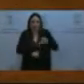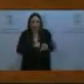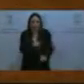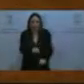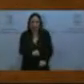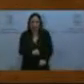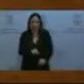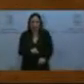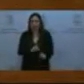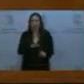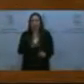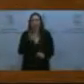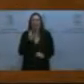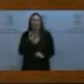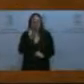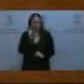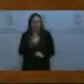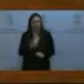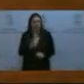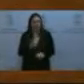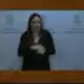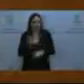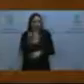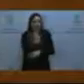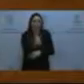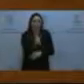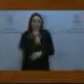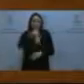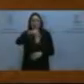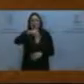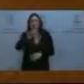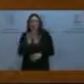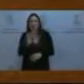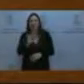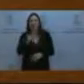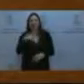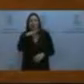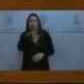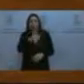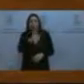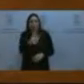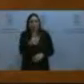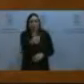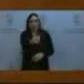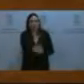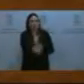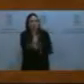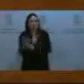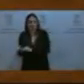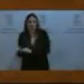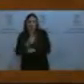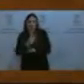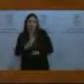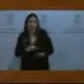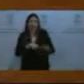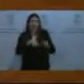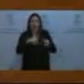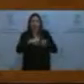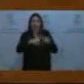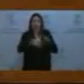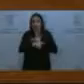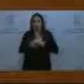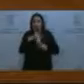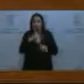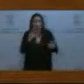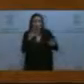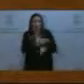hasta sentencias que les amparan, las Ubiñas y Cangas de Narcea, y más que llegarán, que anulan los instrumentos de gestión. ¿Por qué? Porque es que